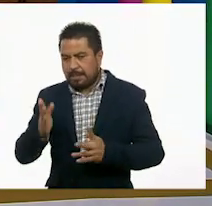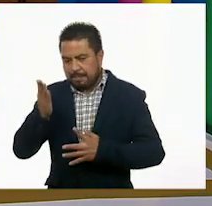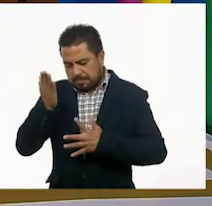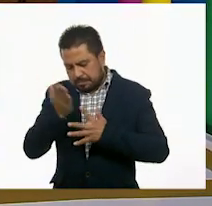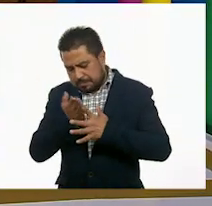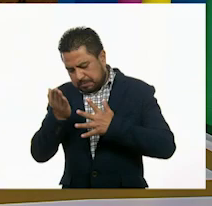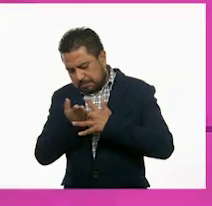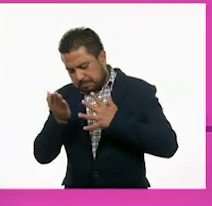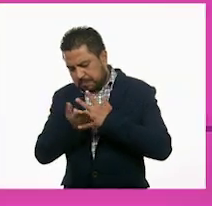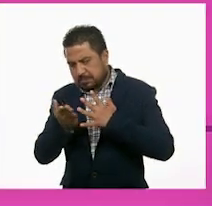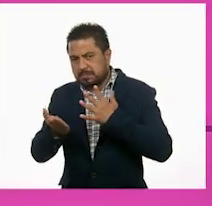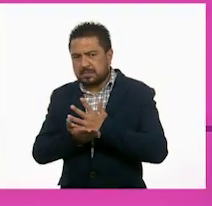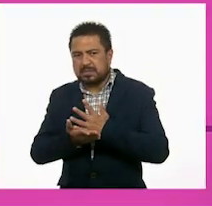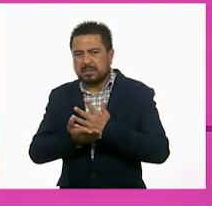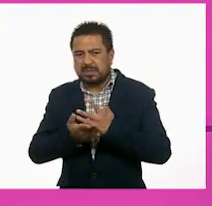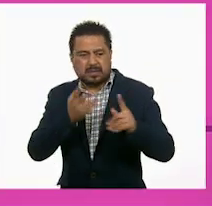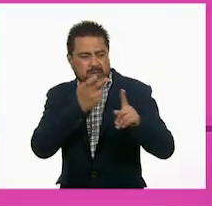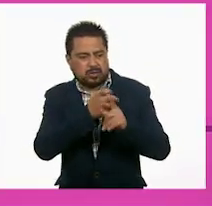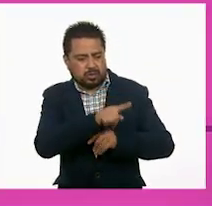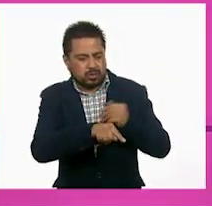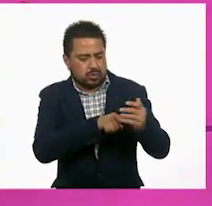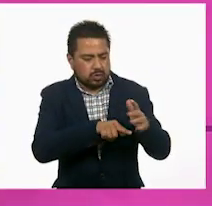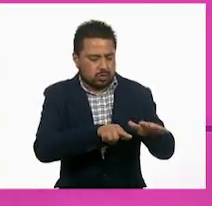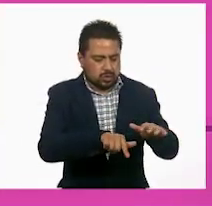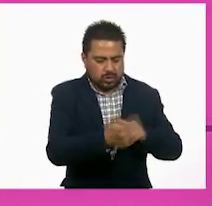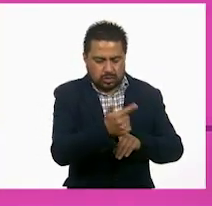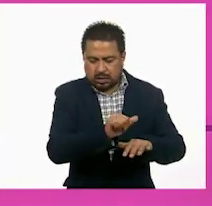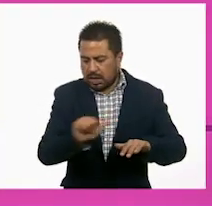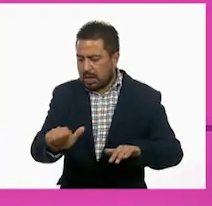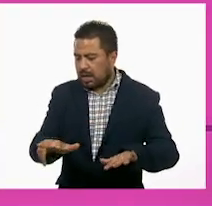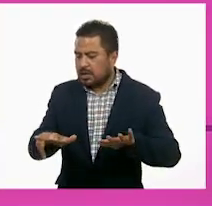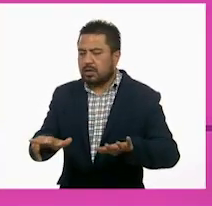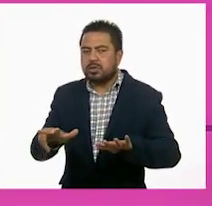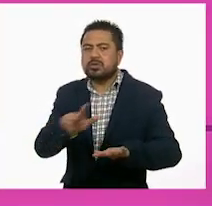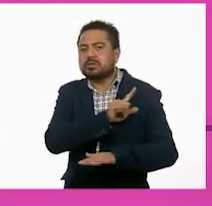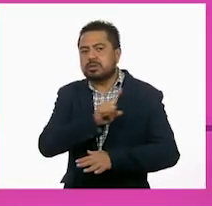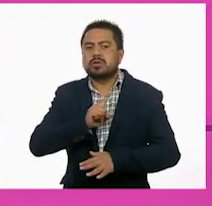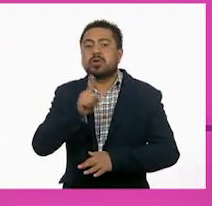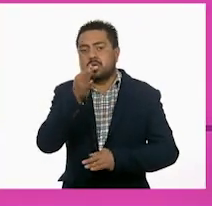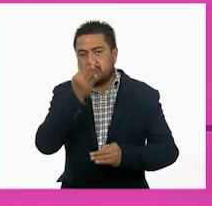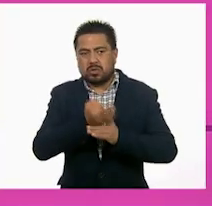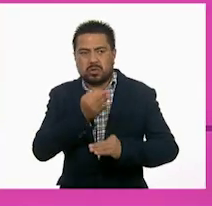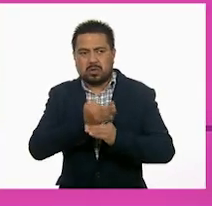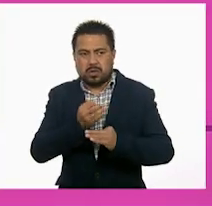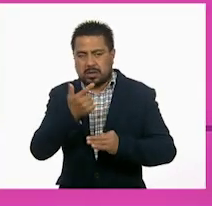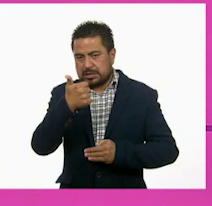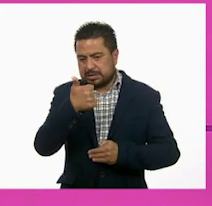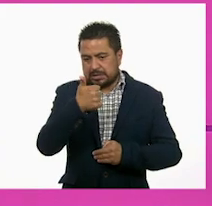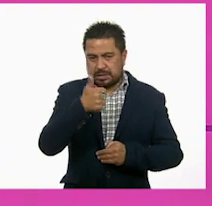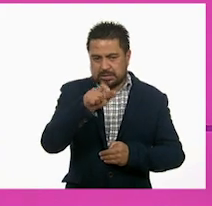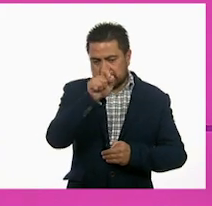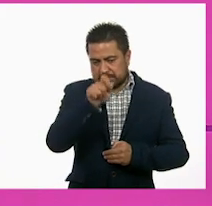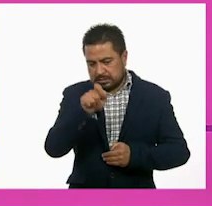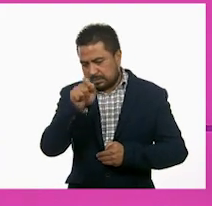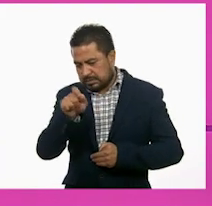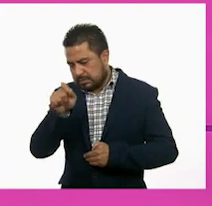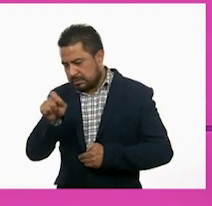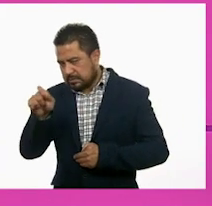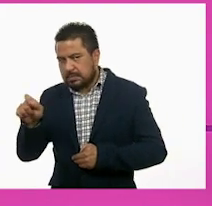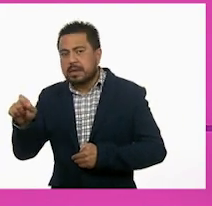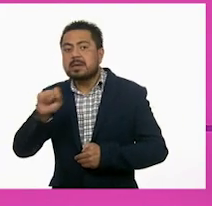dividir este espacio entre el 12 y el 18, aquí tendríamos que poner 6 rayas y justo a la